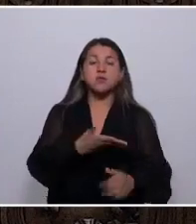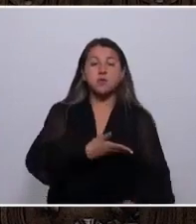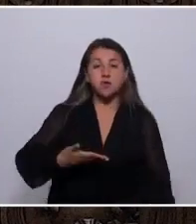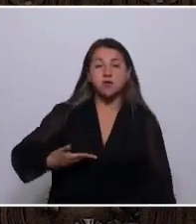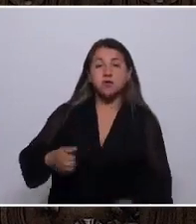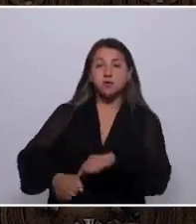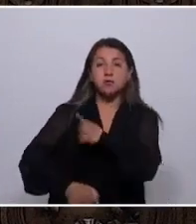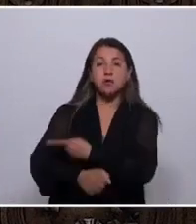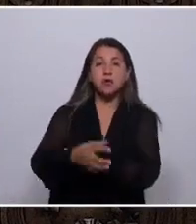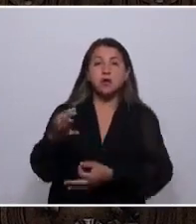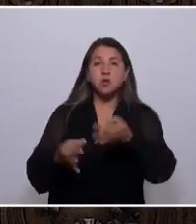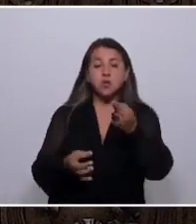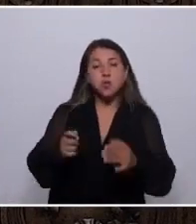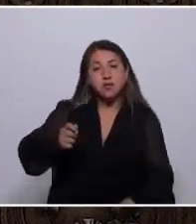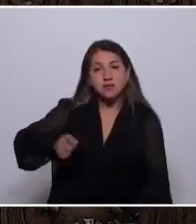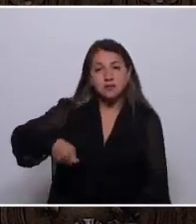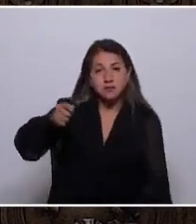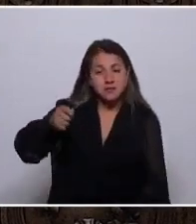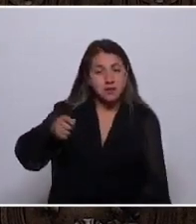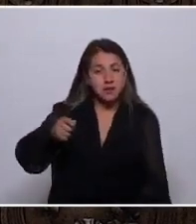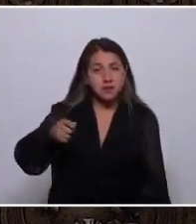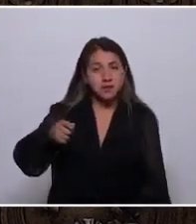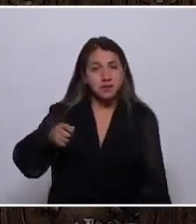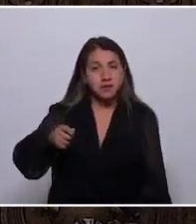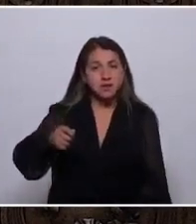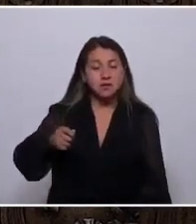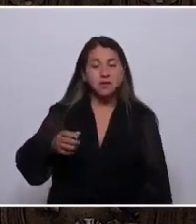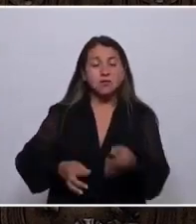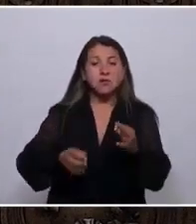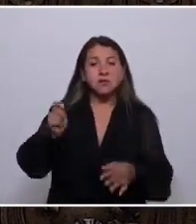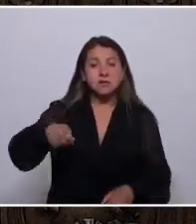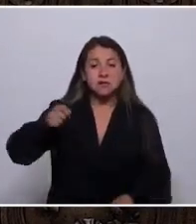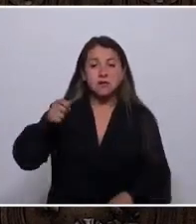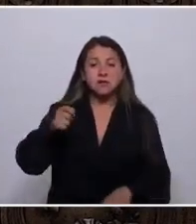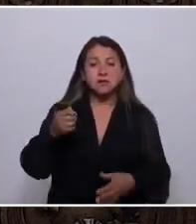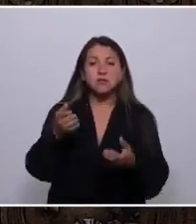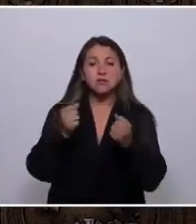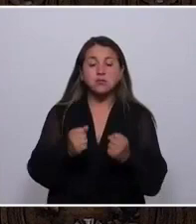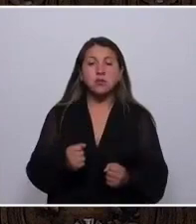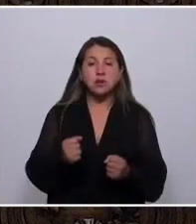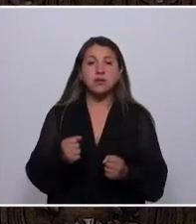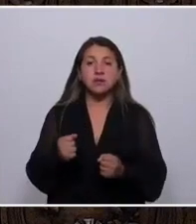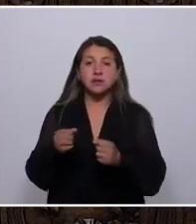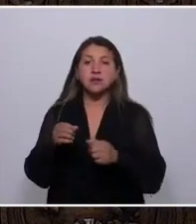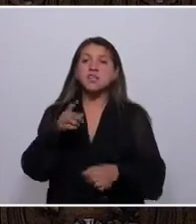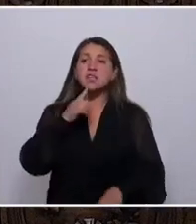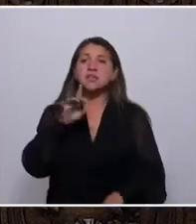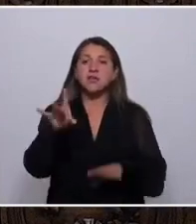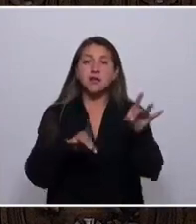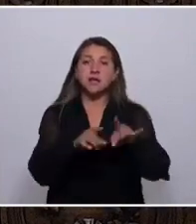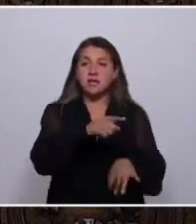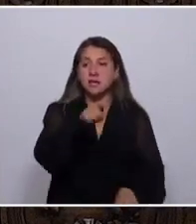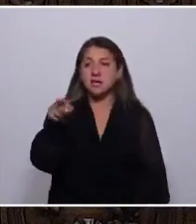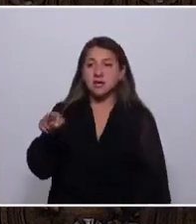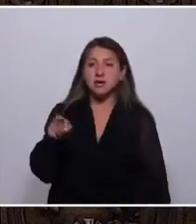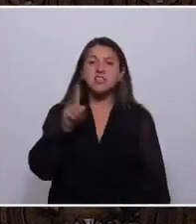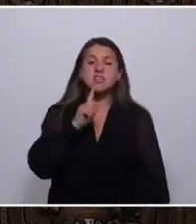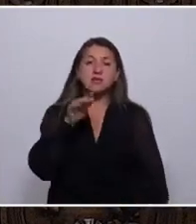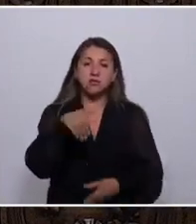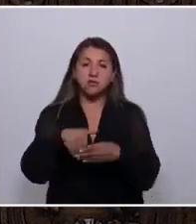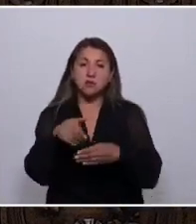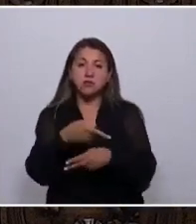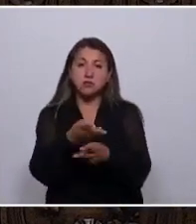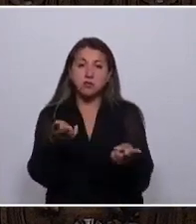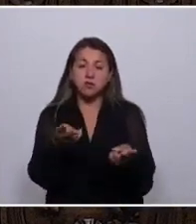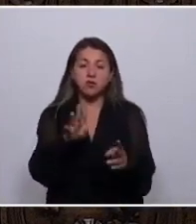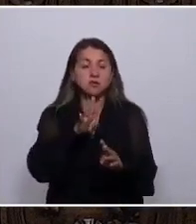Judicial separado de la función jurisdiccional y con mecanismos de designación de sus integrantes que sean verdaderamente públicos,